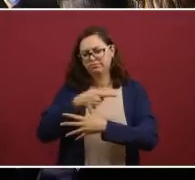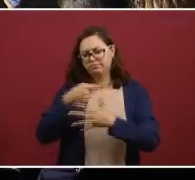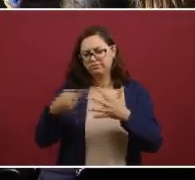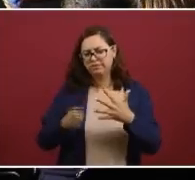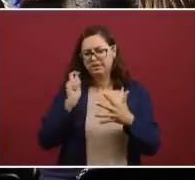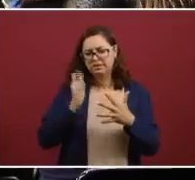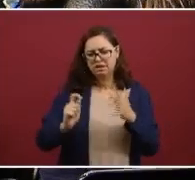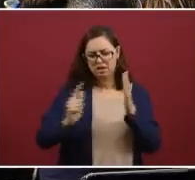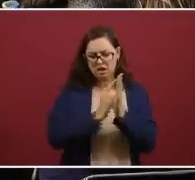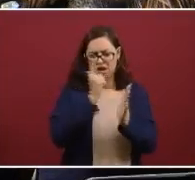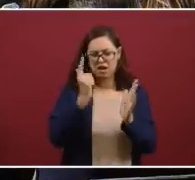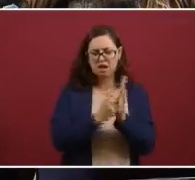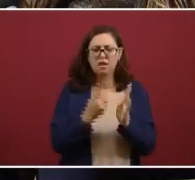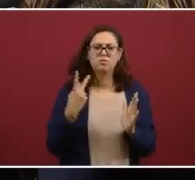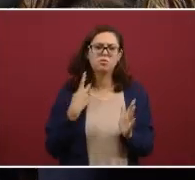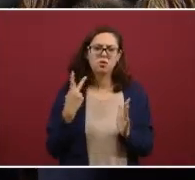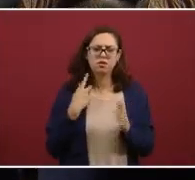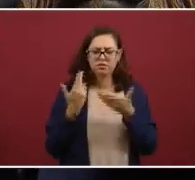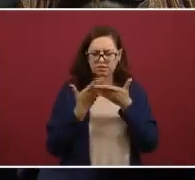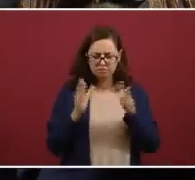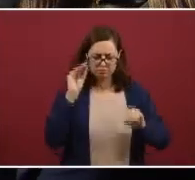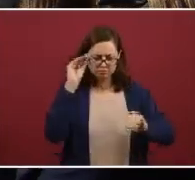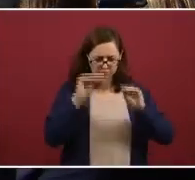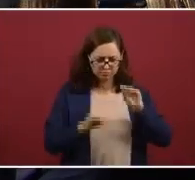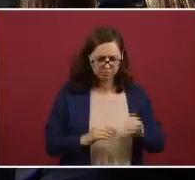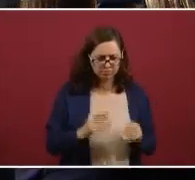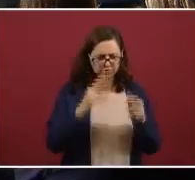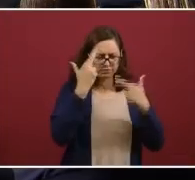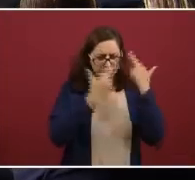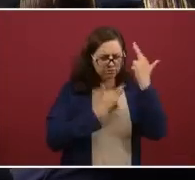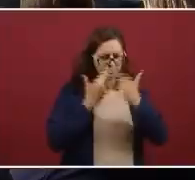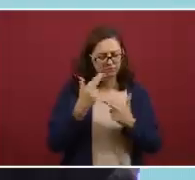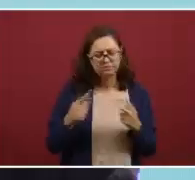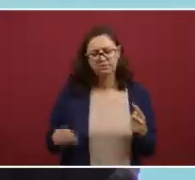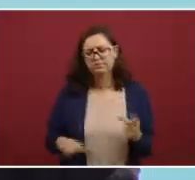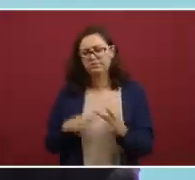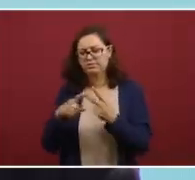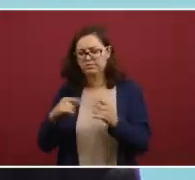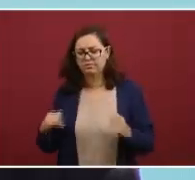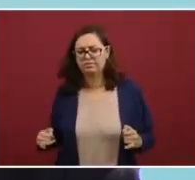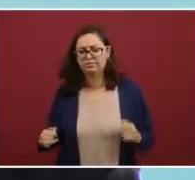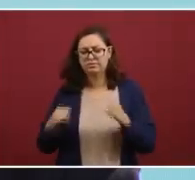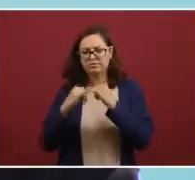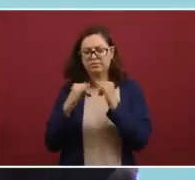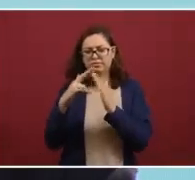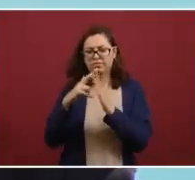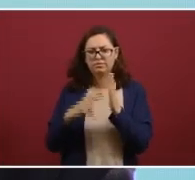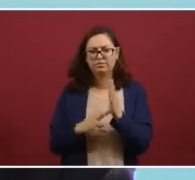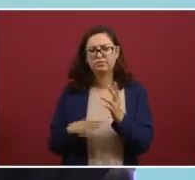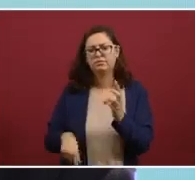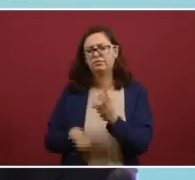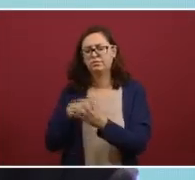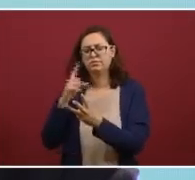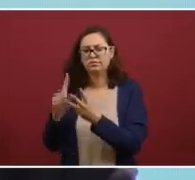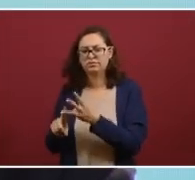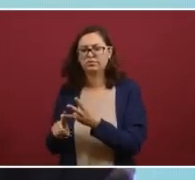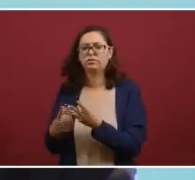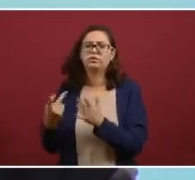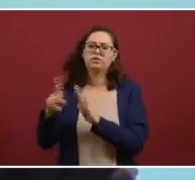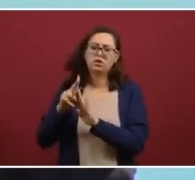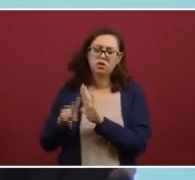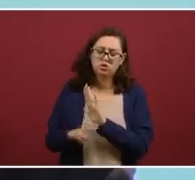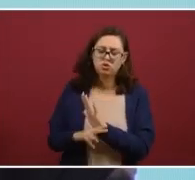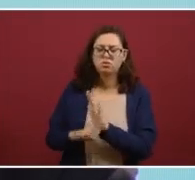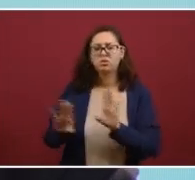políticas públicas, el fortalecimiento institucional, la prevención para cambiar normas